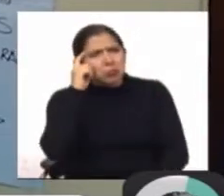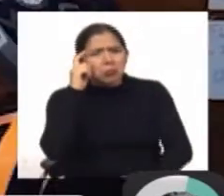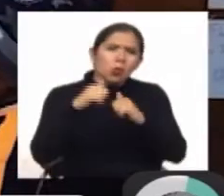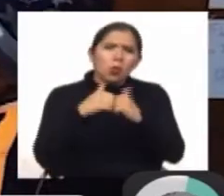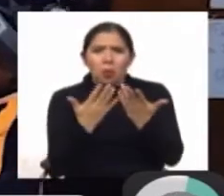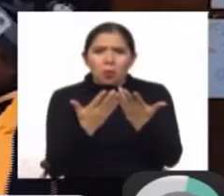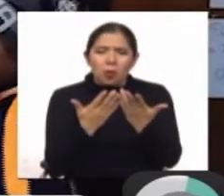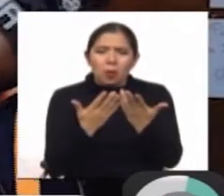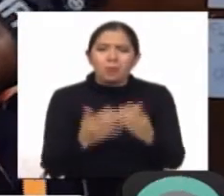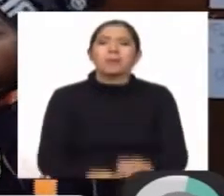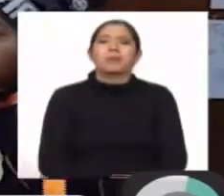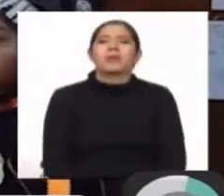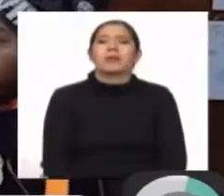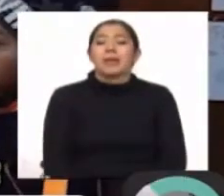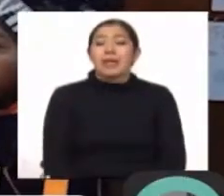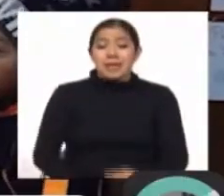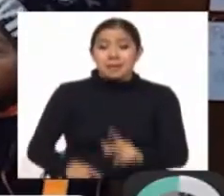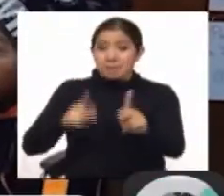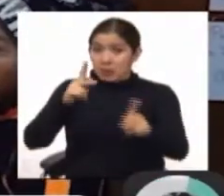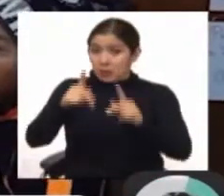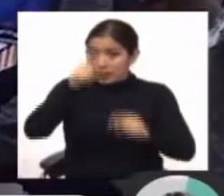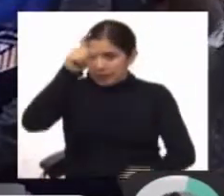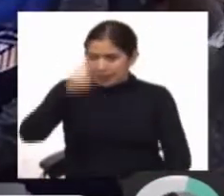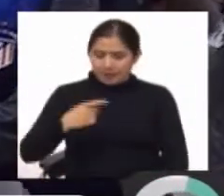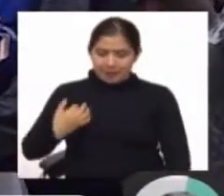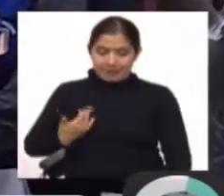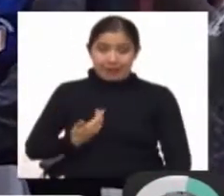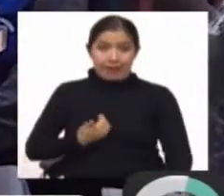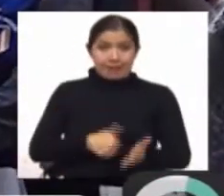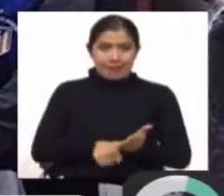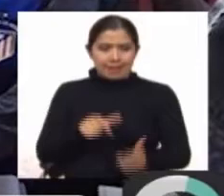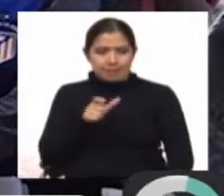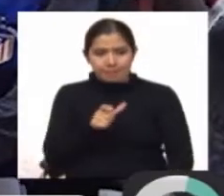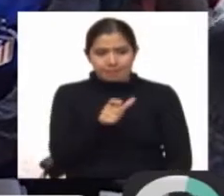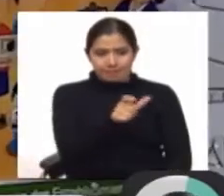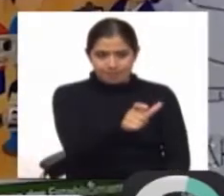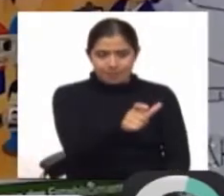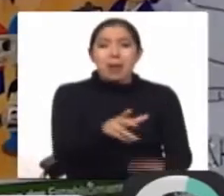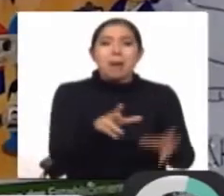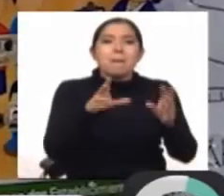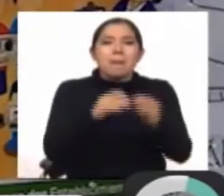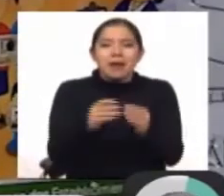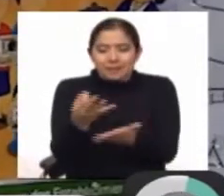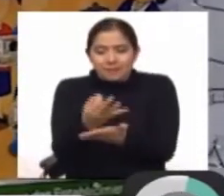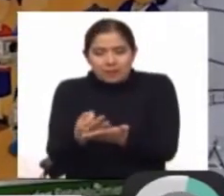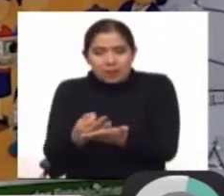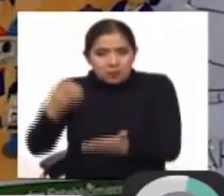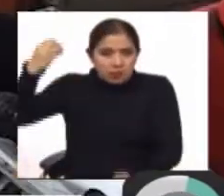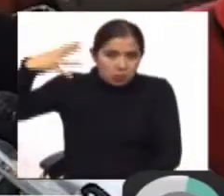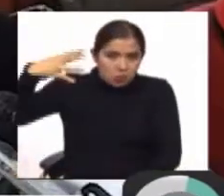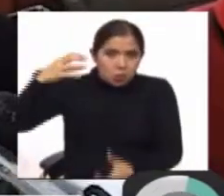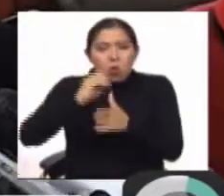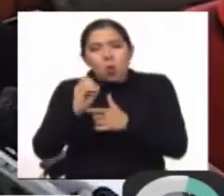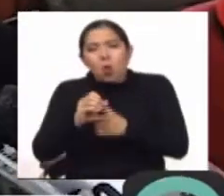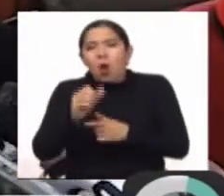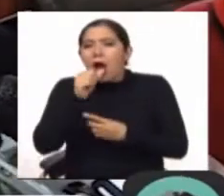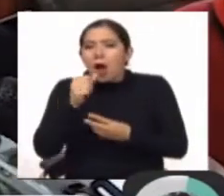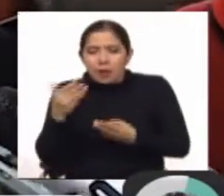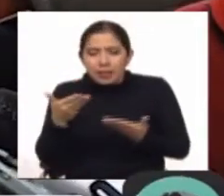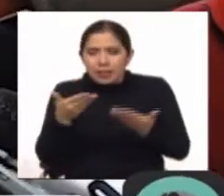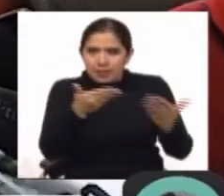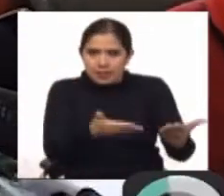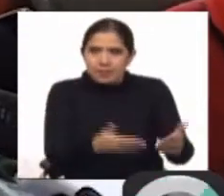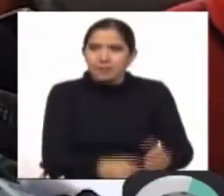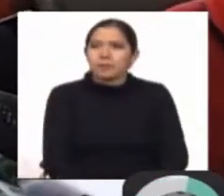este seguro. La población deberá presentar su carnet de identidad, además de una factura de luz o agua. Estamos hablando de establecimientos